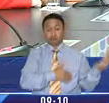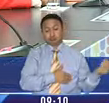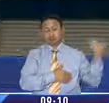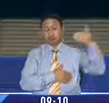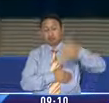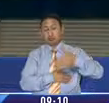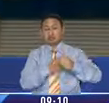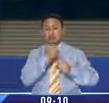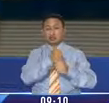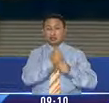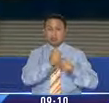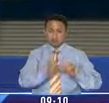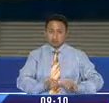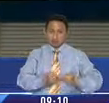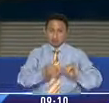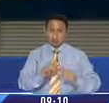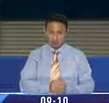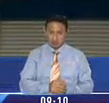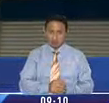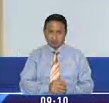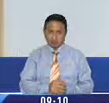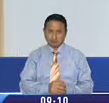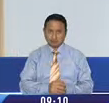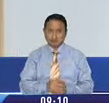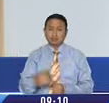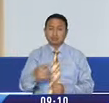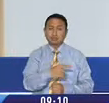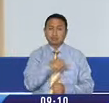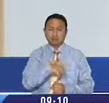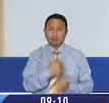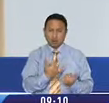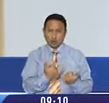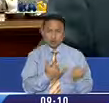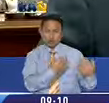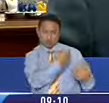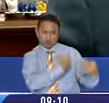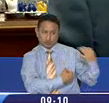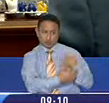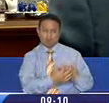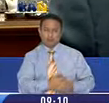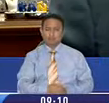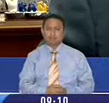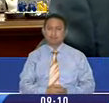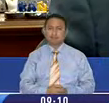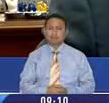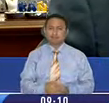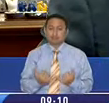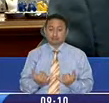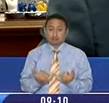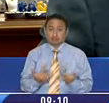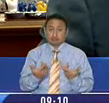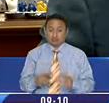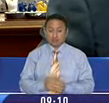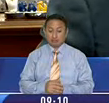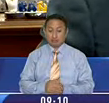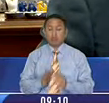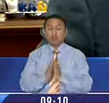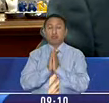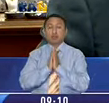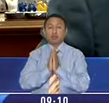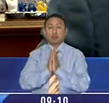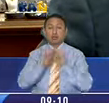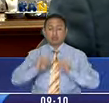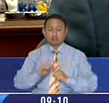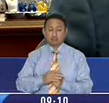Francisco Bravo vuelvan a sus cargos en el Consejo de Participación Ciudadana. En este momento hemos interpuesto un recurso horizontal